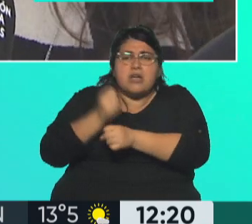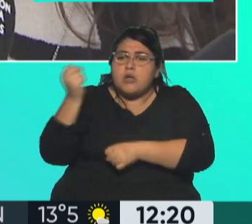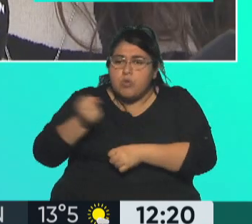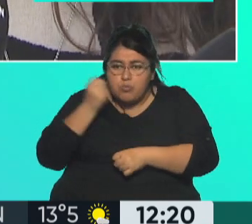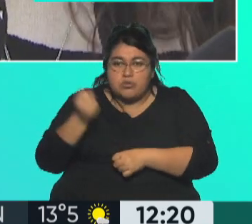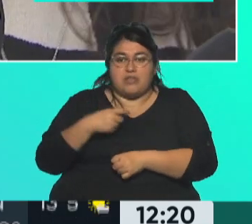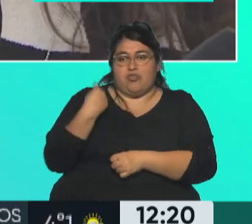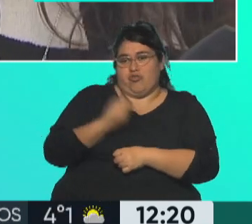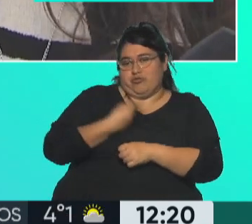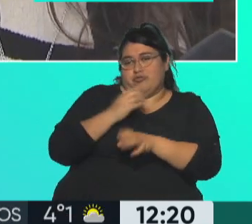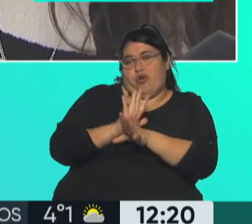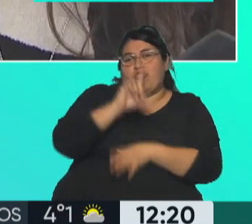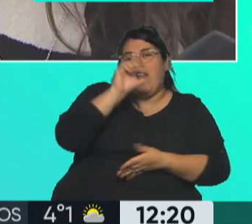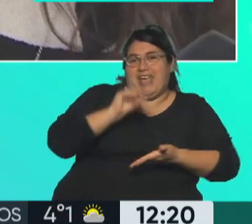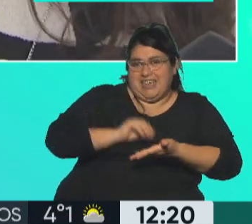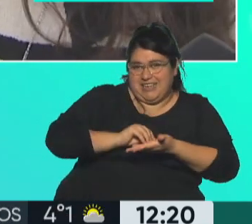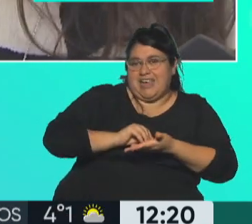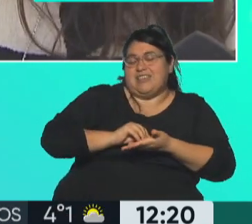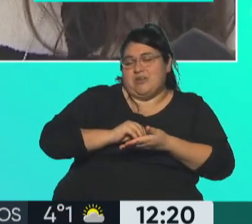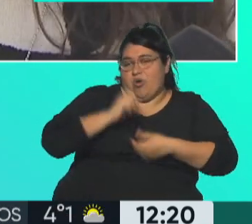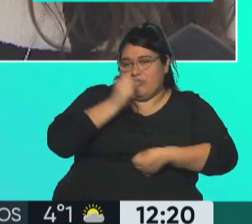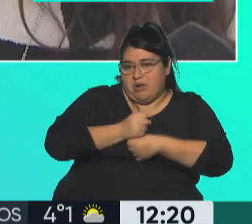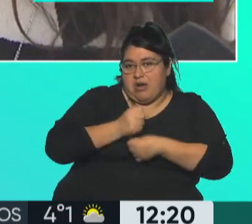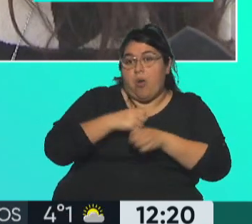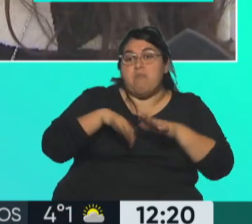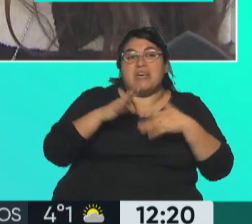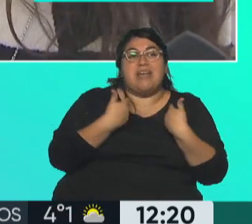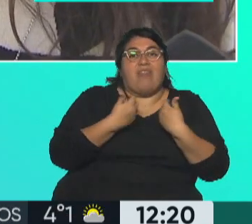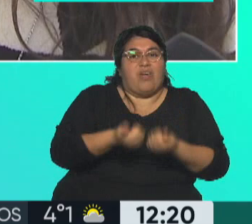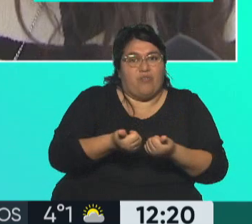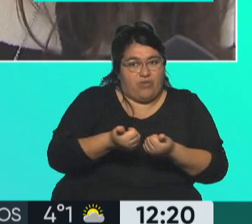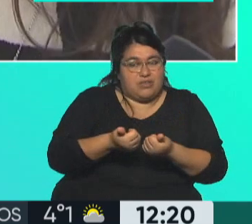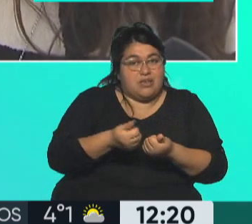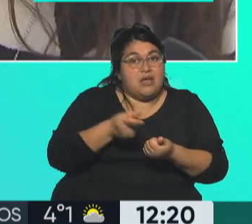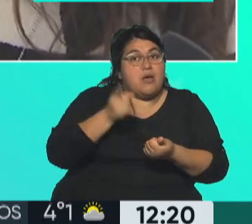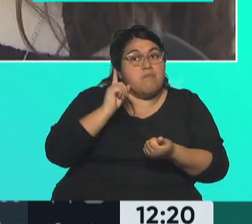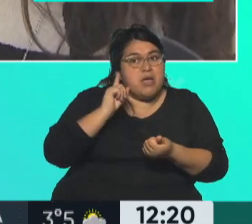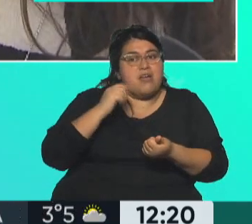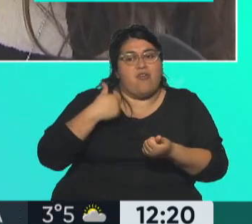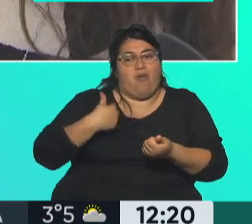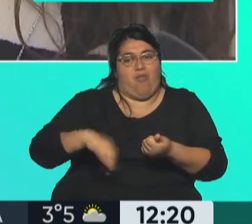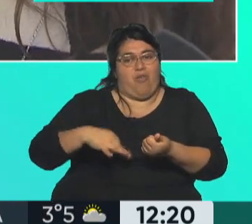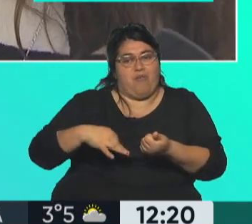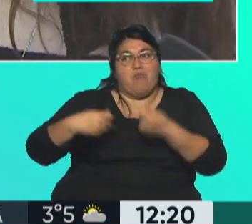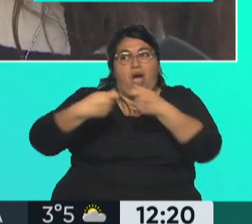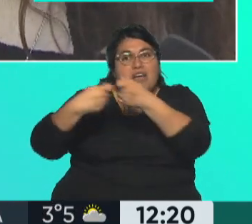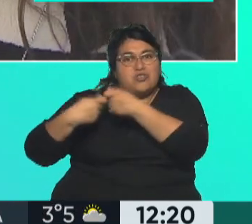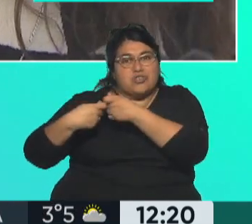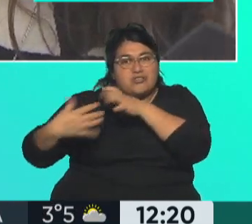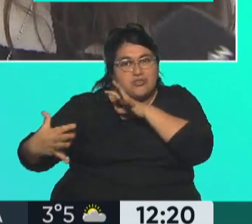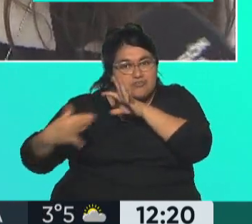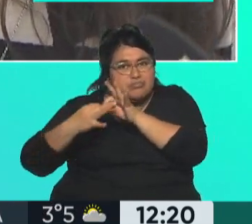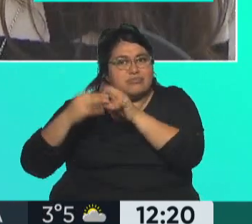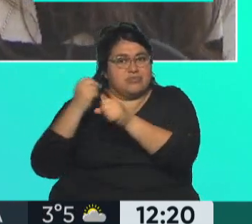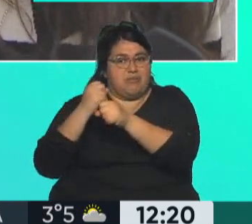del legislativo, del ejecutivo, de la defensoría, pero tenemos que estar regulados por esas organizaciones. Es el espíritu de la